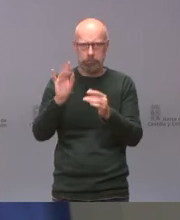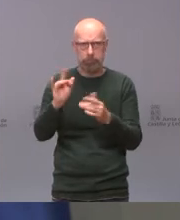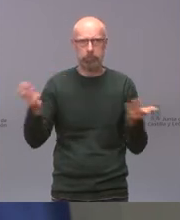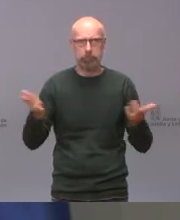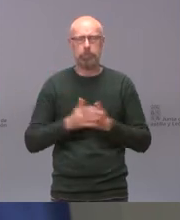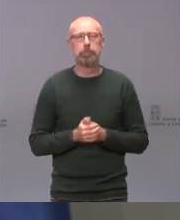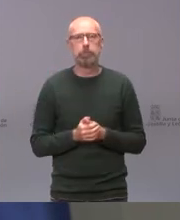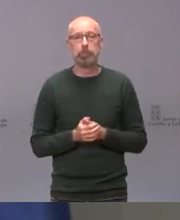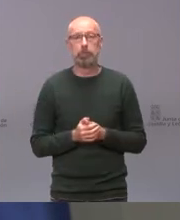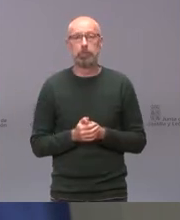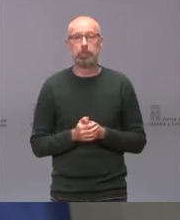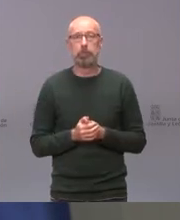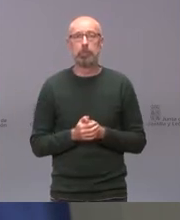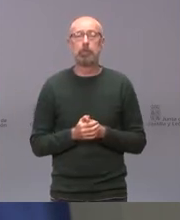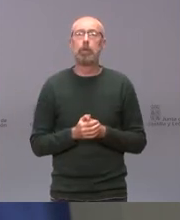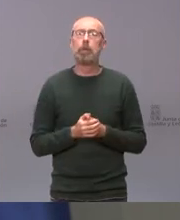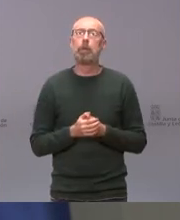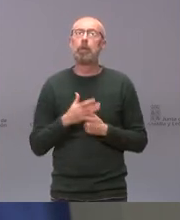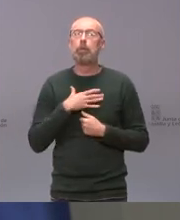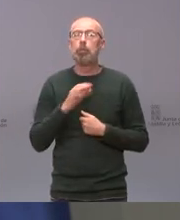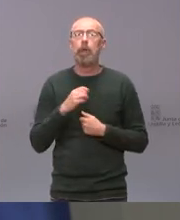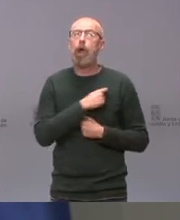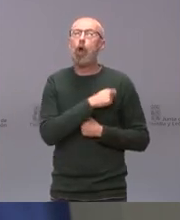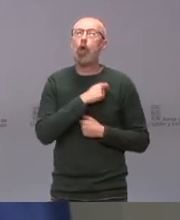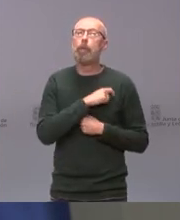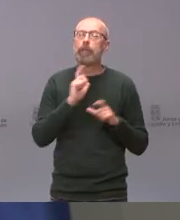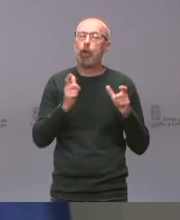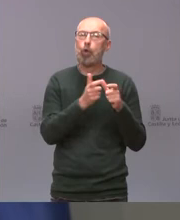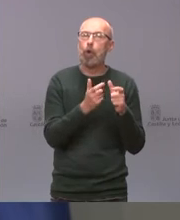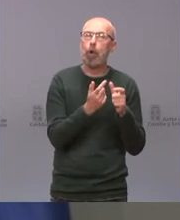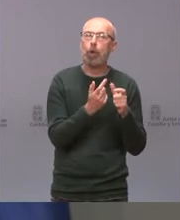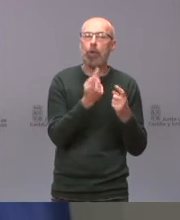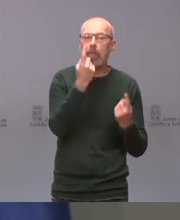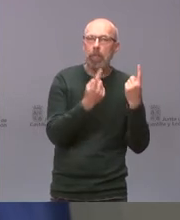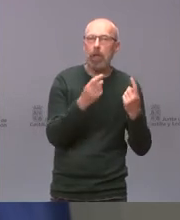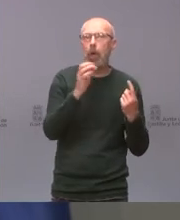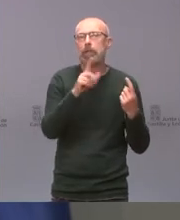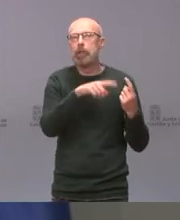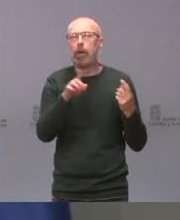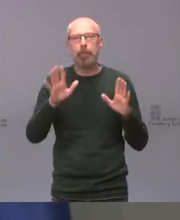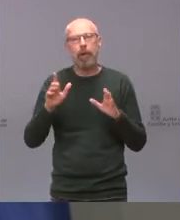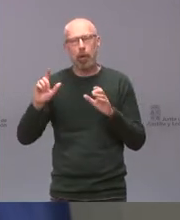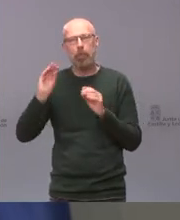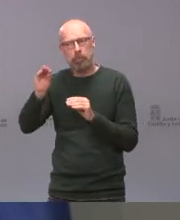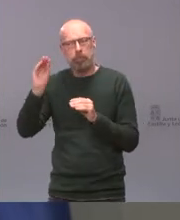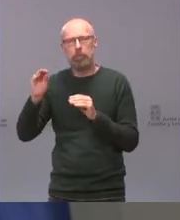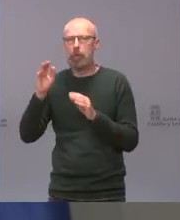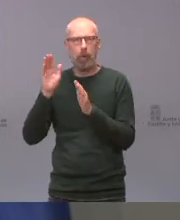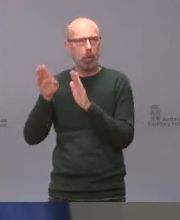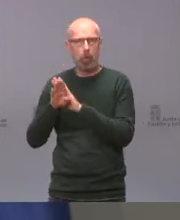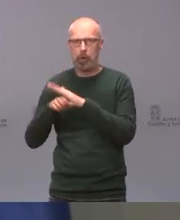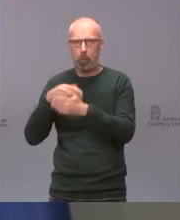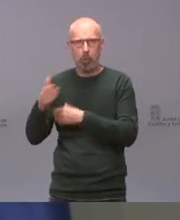Una cosa es que se reúna formalmente el comité y otra cosa es que nosotros no sigamos contando. Naturalmente, de aquí a la semana que viene, nosotros